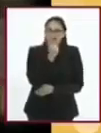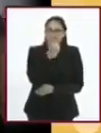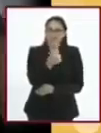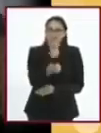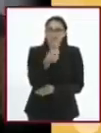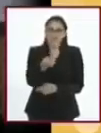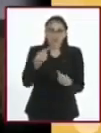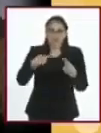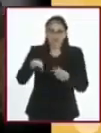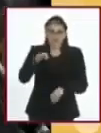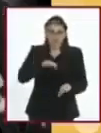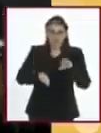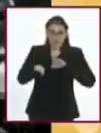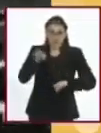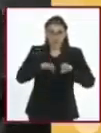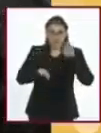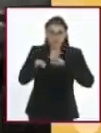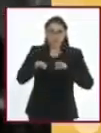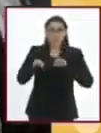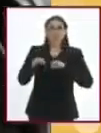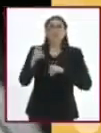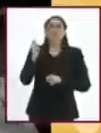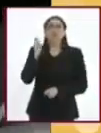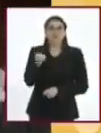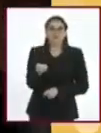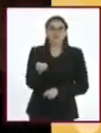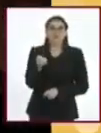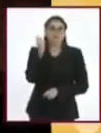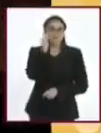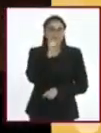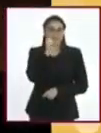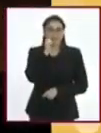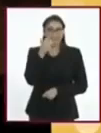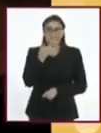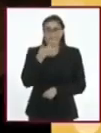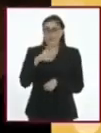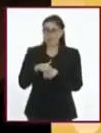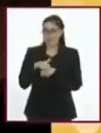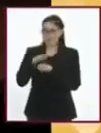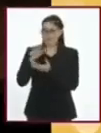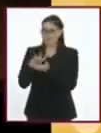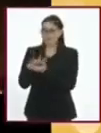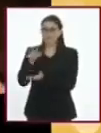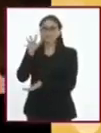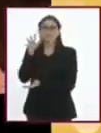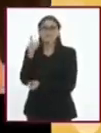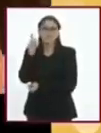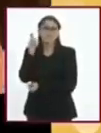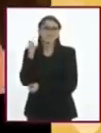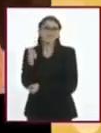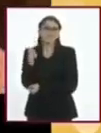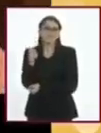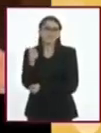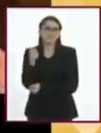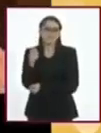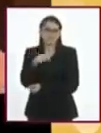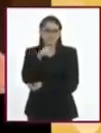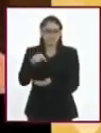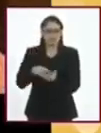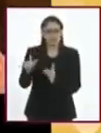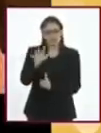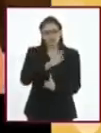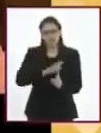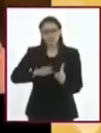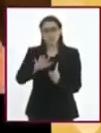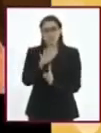¿verdad?, podríamos decir agroindustriales, son los que se llevan la mayor cantidad, por una parte, de subsidios,